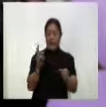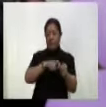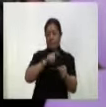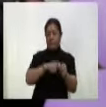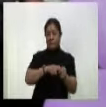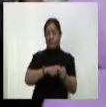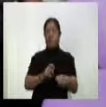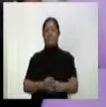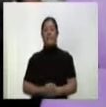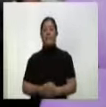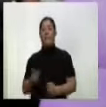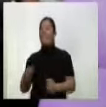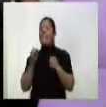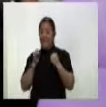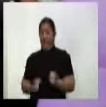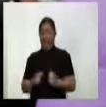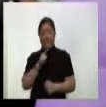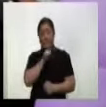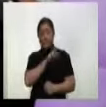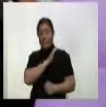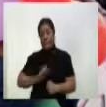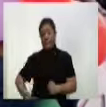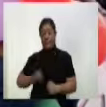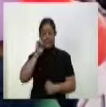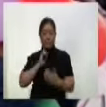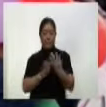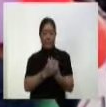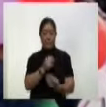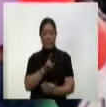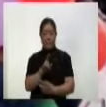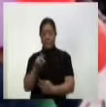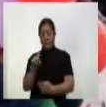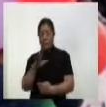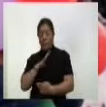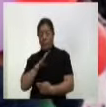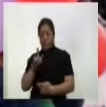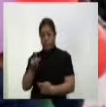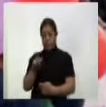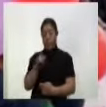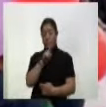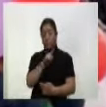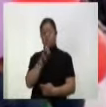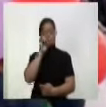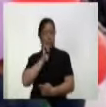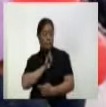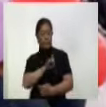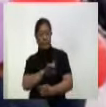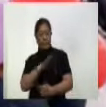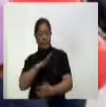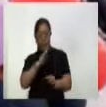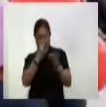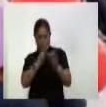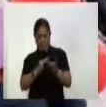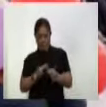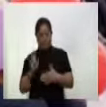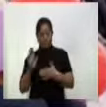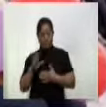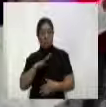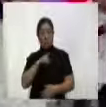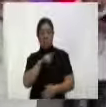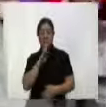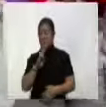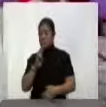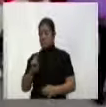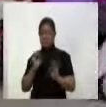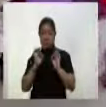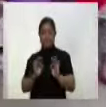gubernatura, convencidos de que la candidata de Unidos por Tlaxcala es una mujer que cumple lo que promete y ha dado buenos resultados en los cargos públicos